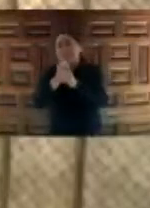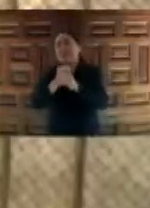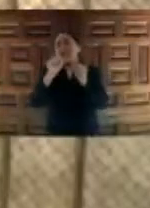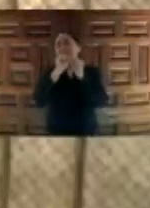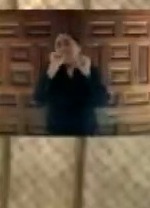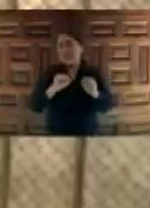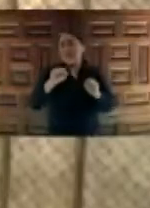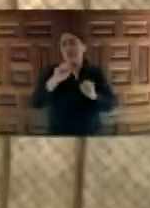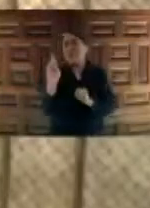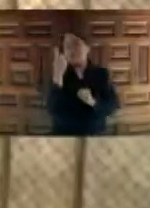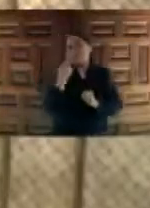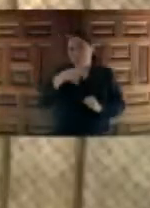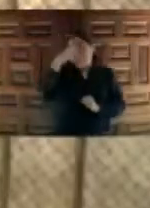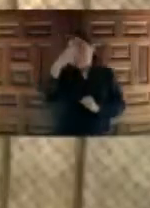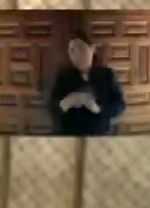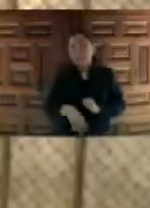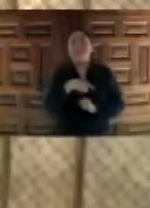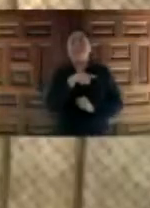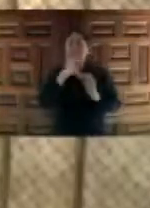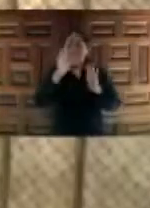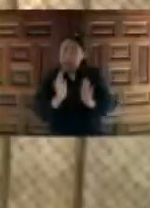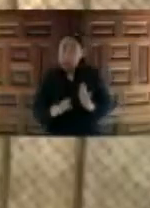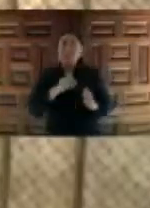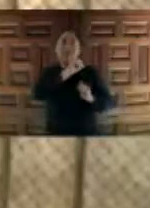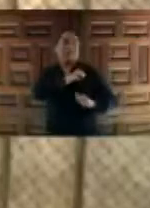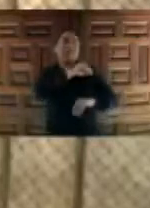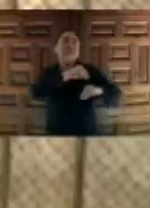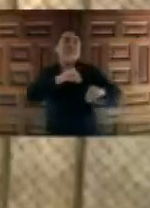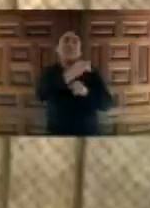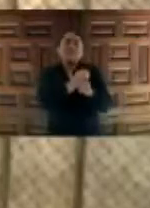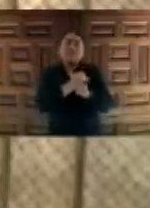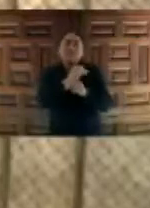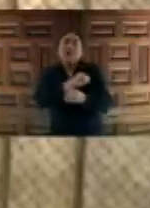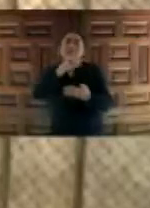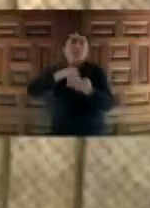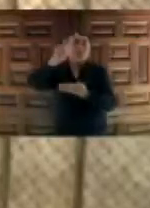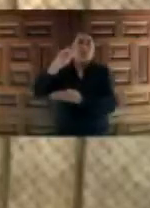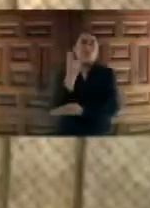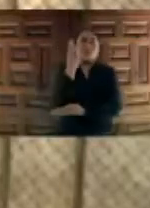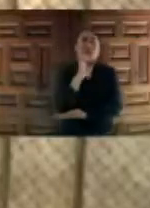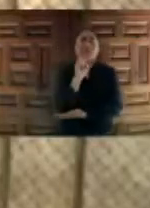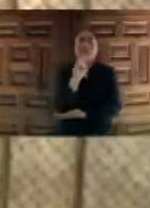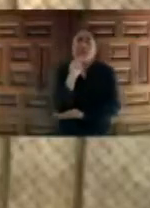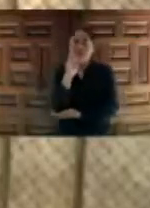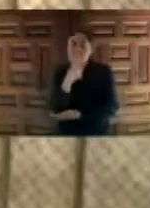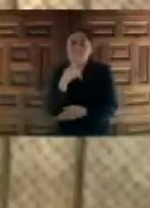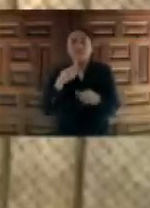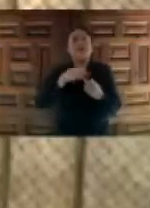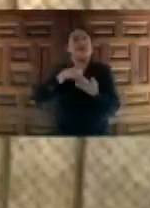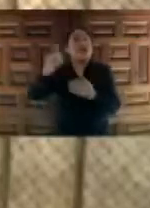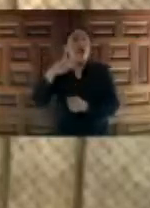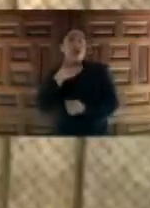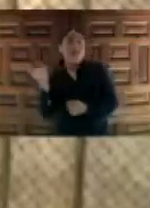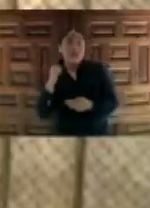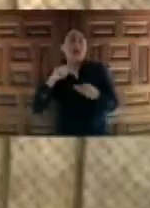Sistema Universitario Mexicano. Ha realizado estancias de investigación en la Universidad de Stanford, en la Universidad de Kassel en Alemania y